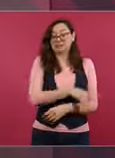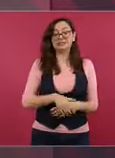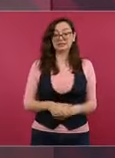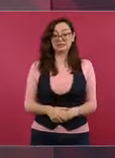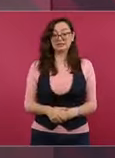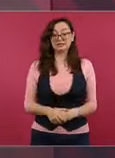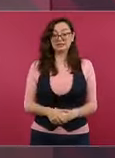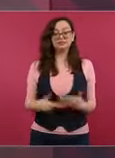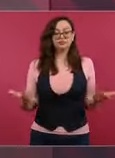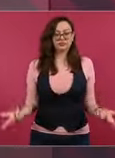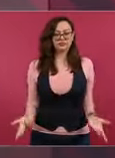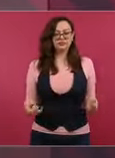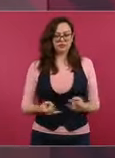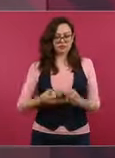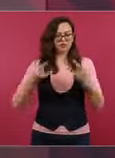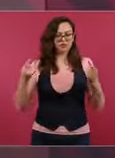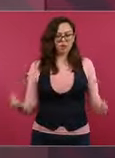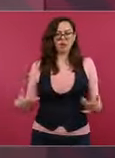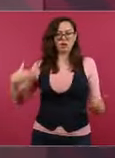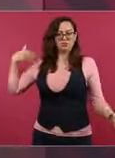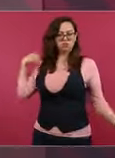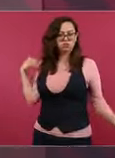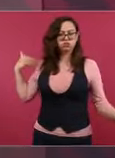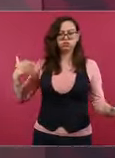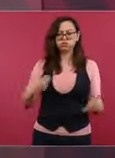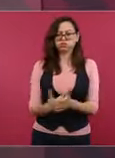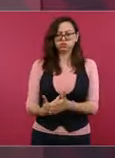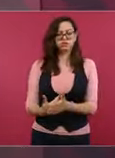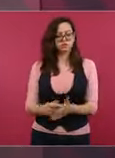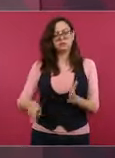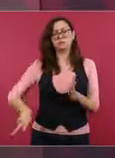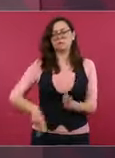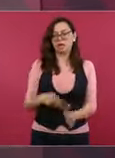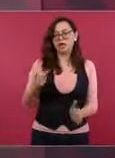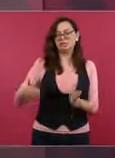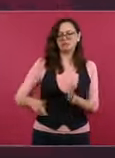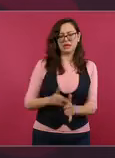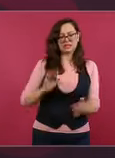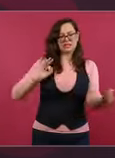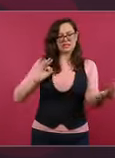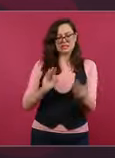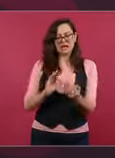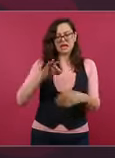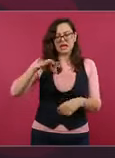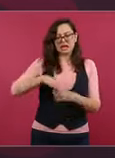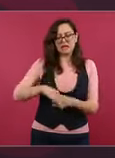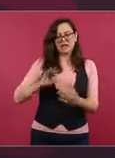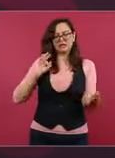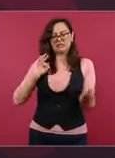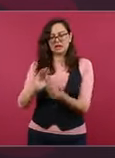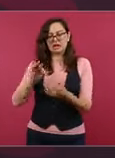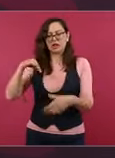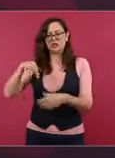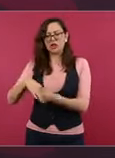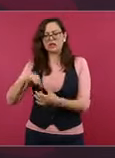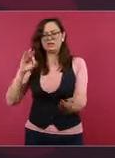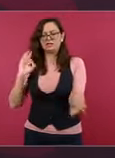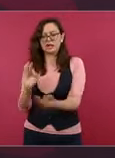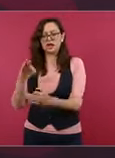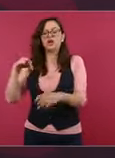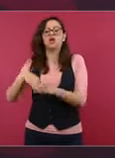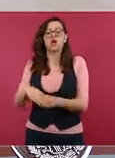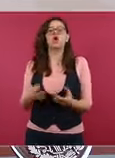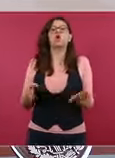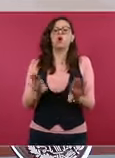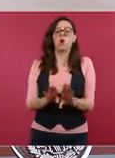¿eh? Revisen la historia, cómo se han llevado a cabo los cambios de gobierno,